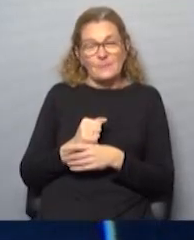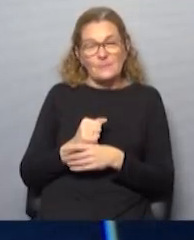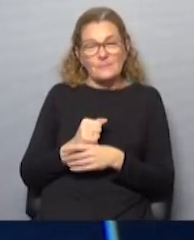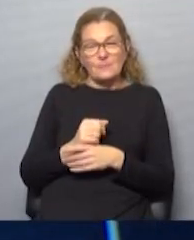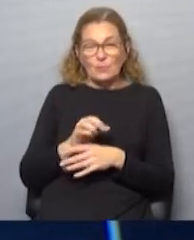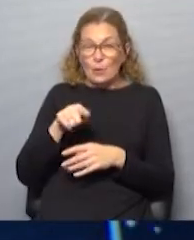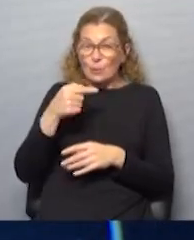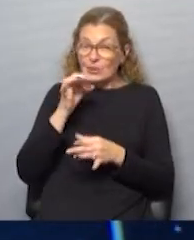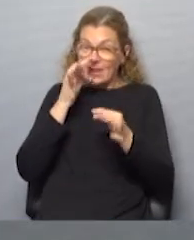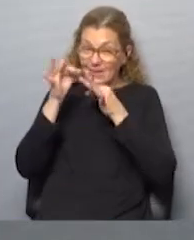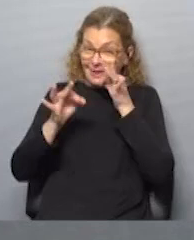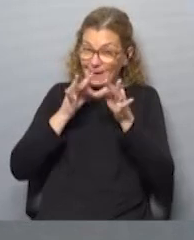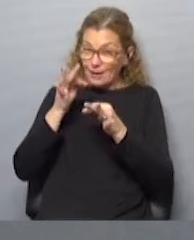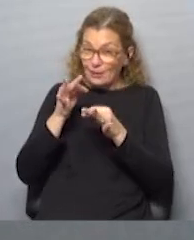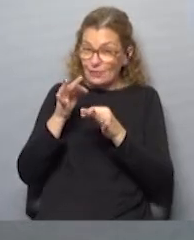que fue